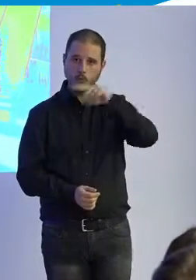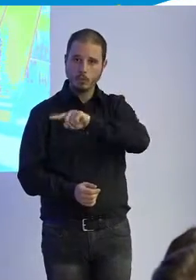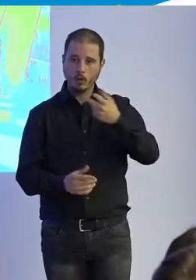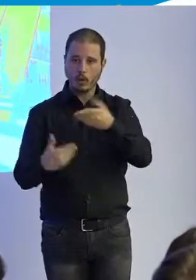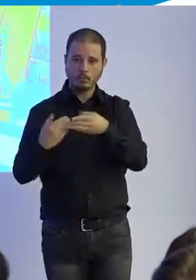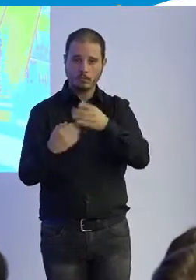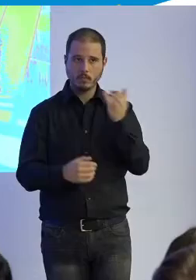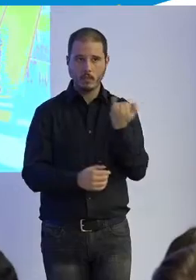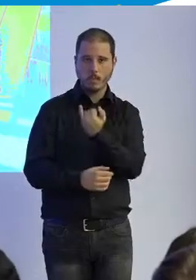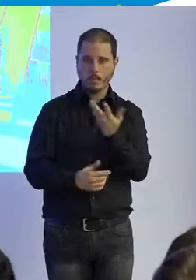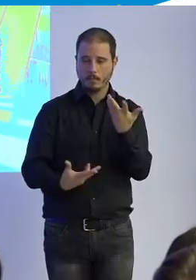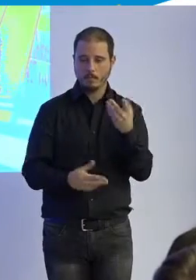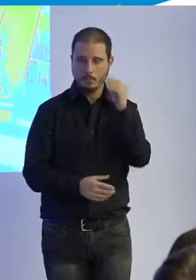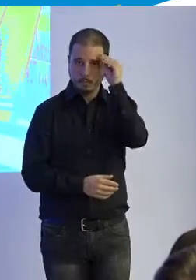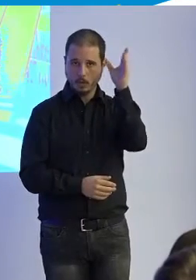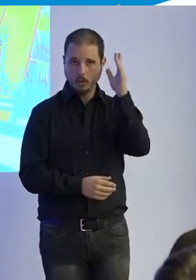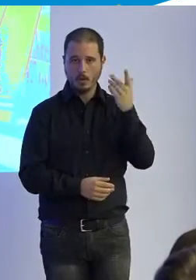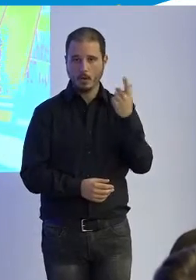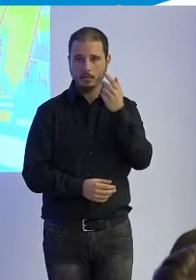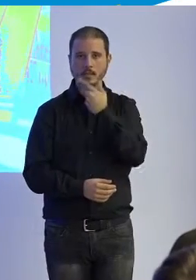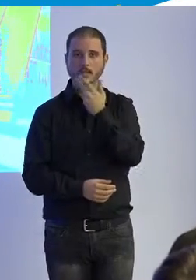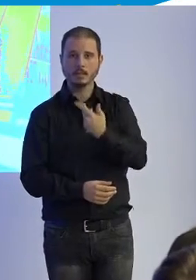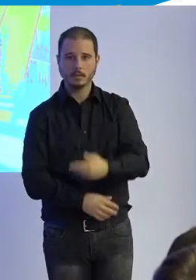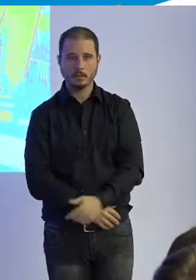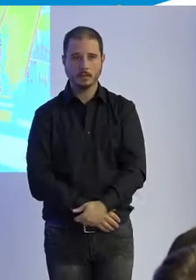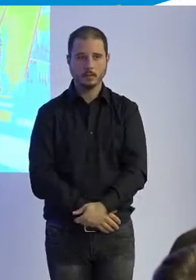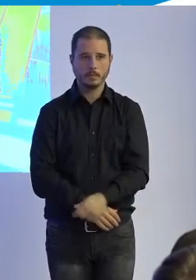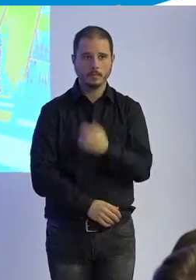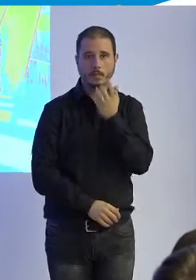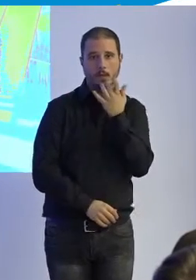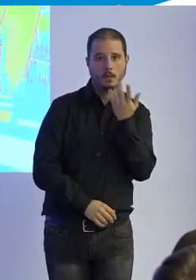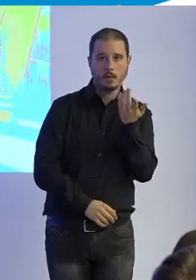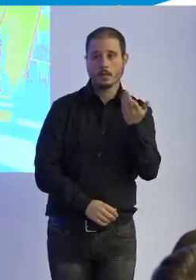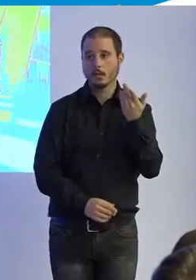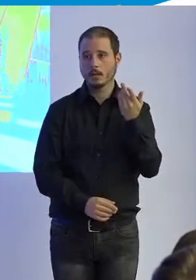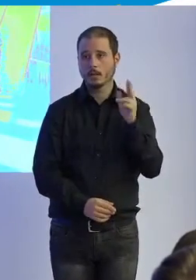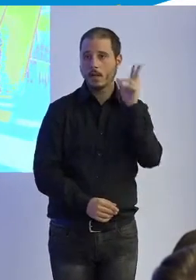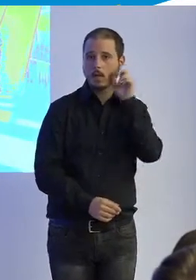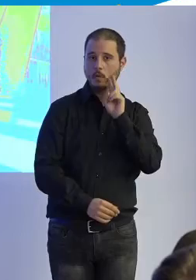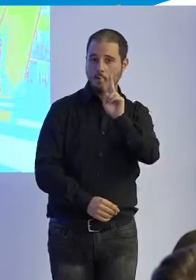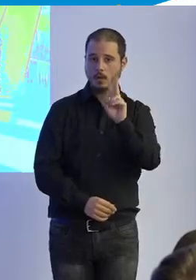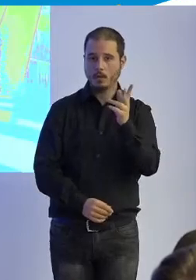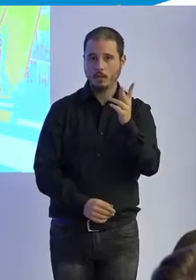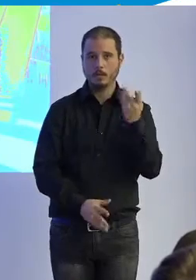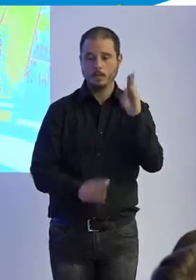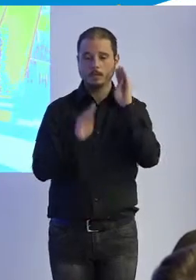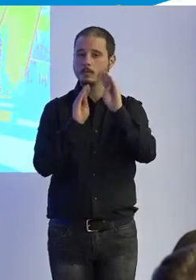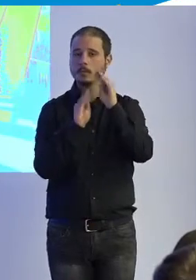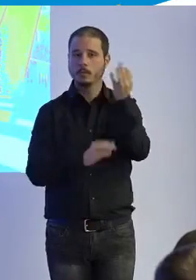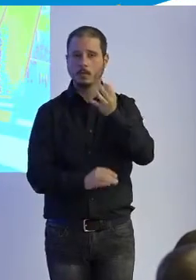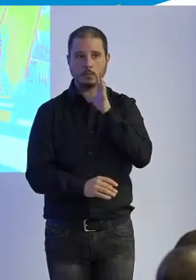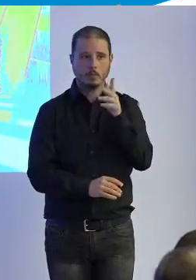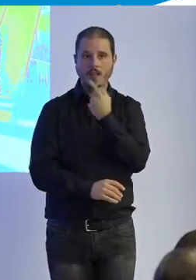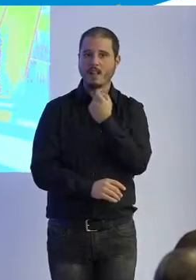es. O sea, por ejemplo, recualificar a gente de audiovisuales, es que lo necesitan porque es un lenguaje completamente